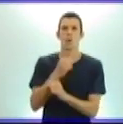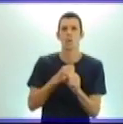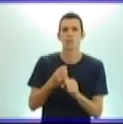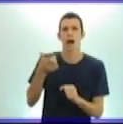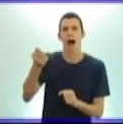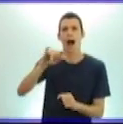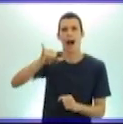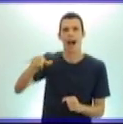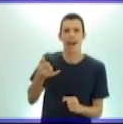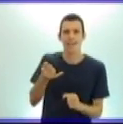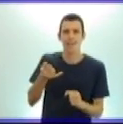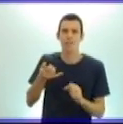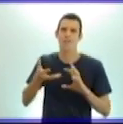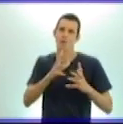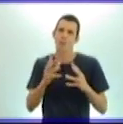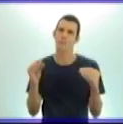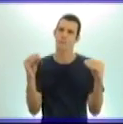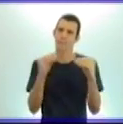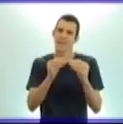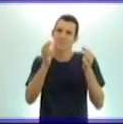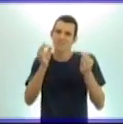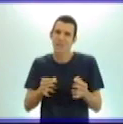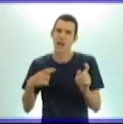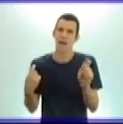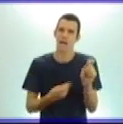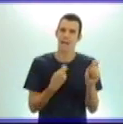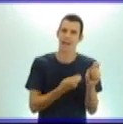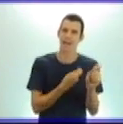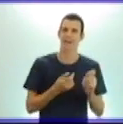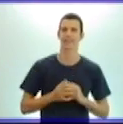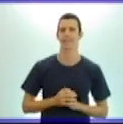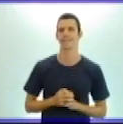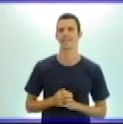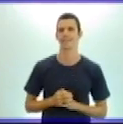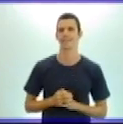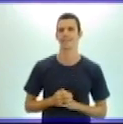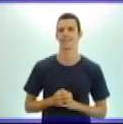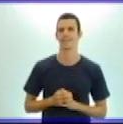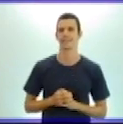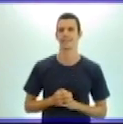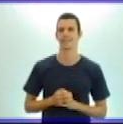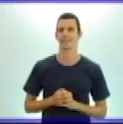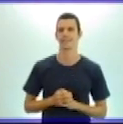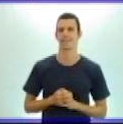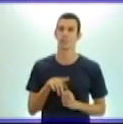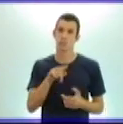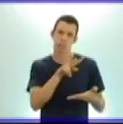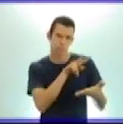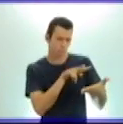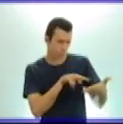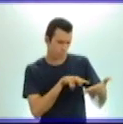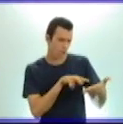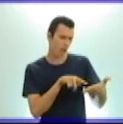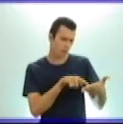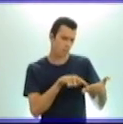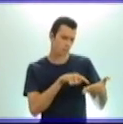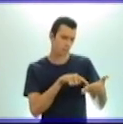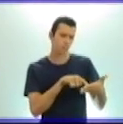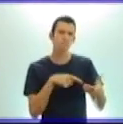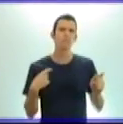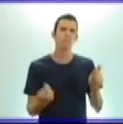seleccionas las batallas o acciones militares que puedas considerar importantes y merezcan